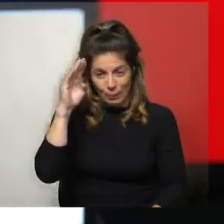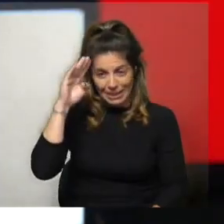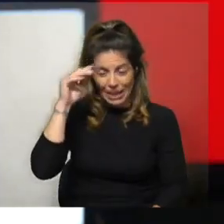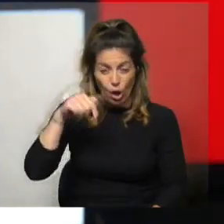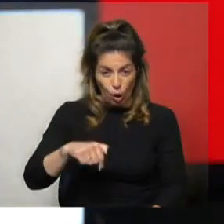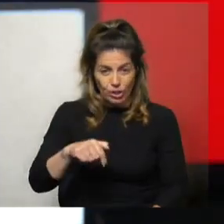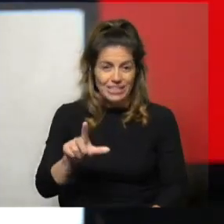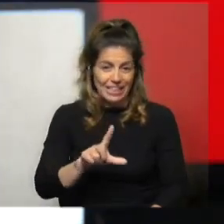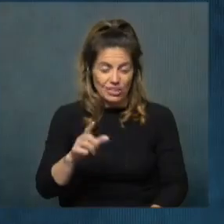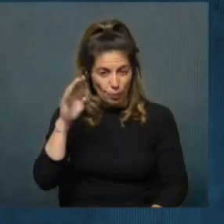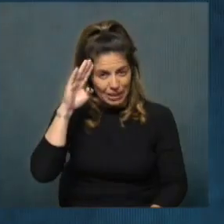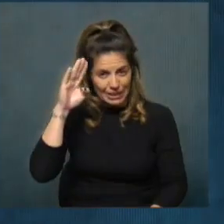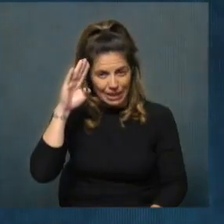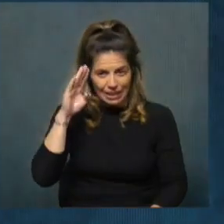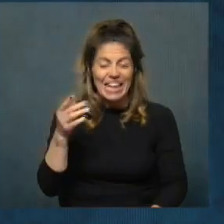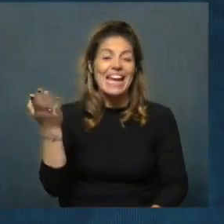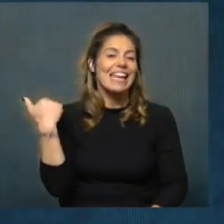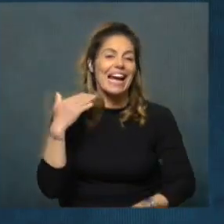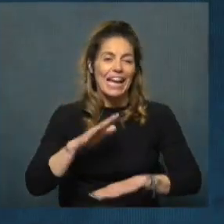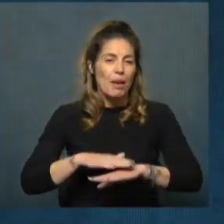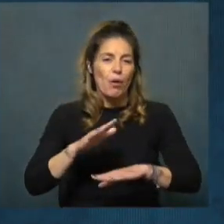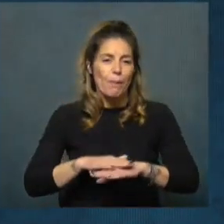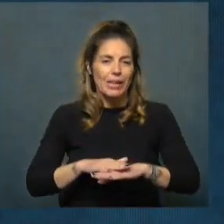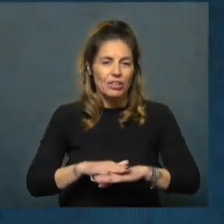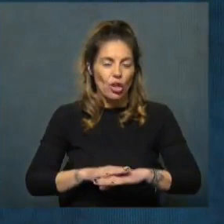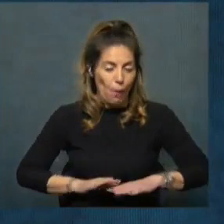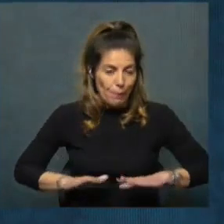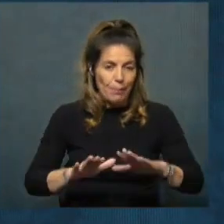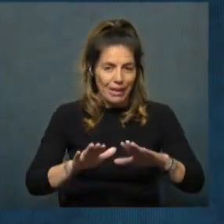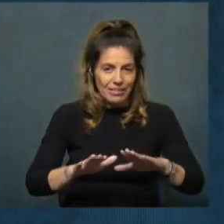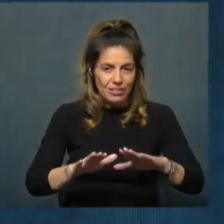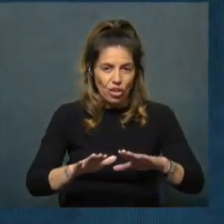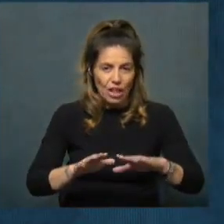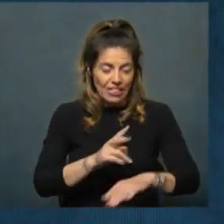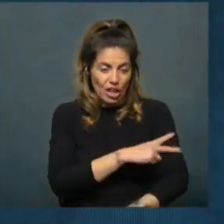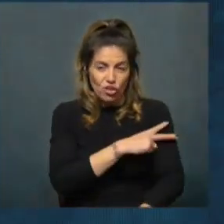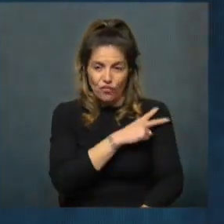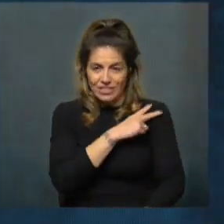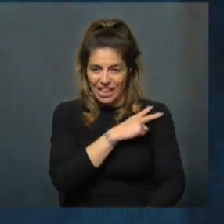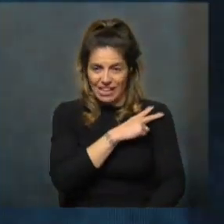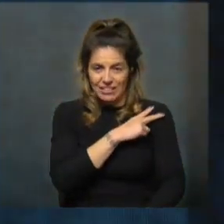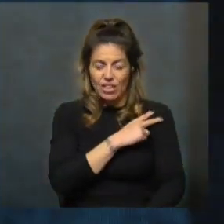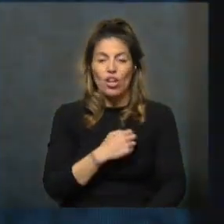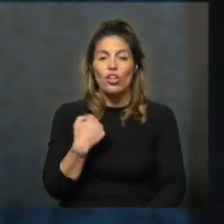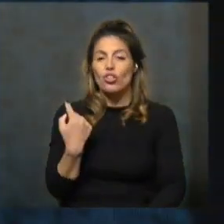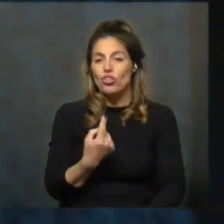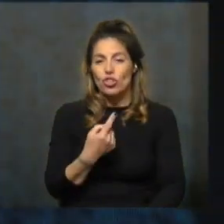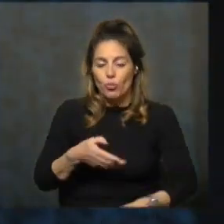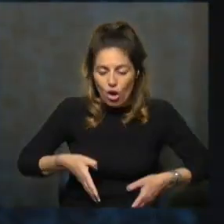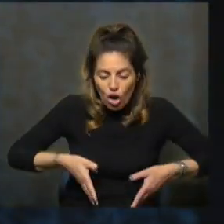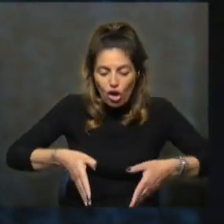militar bueno En aquel momento estaba la formación de los oficiales superiores nosotros teníamos por unos corredores